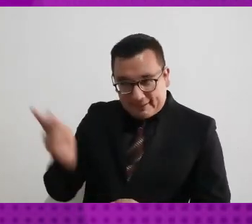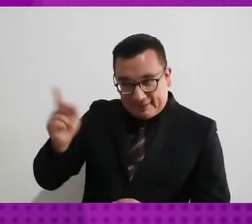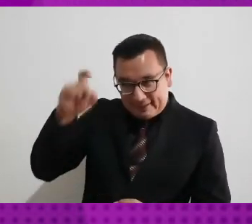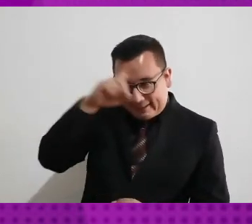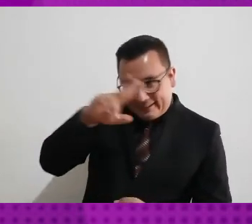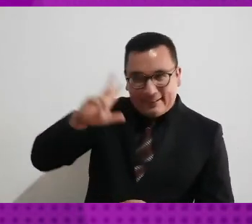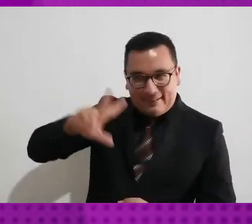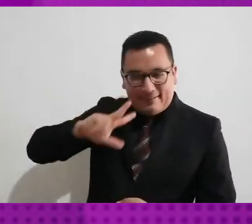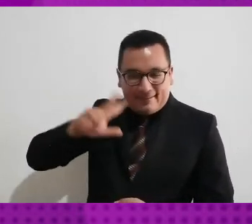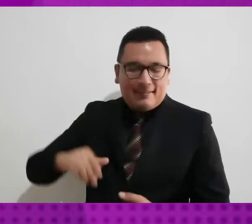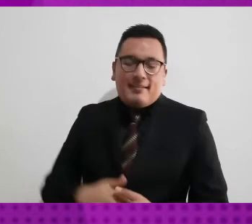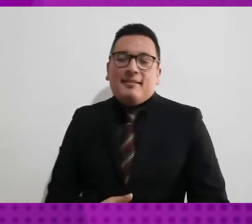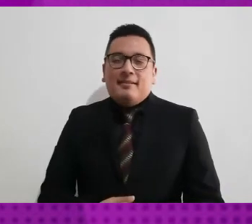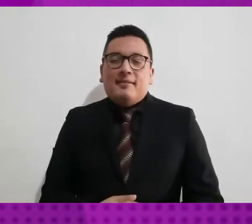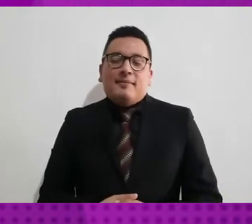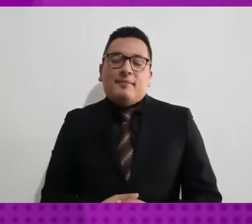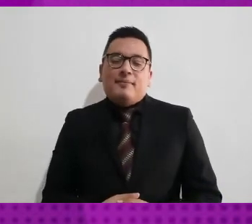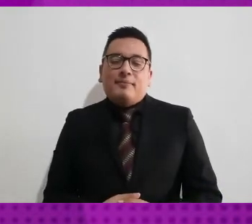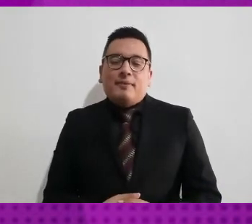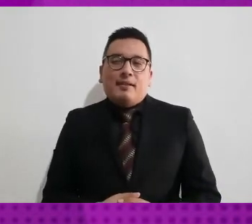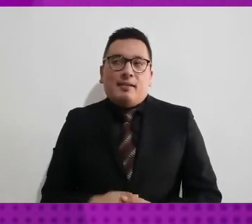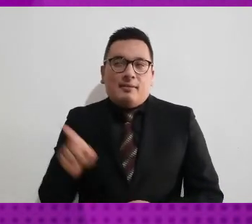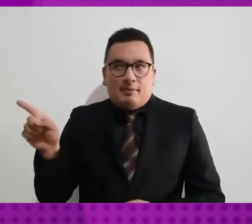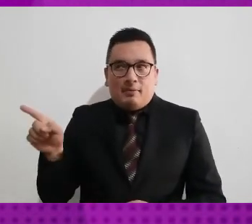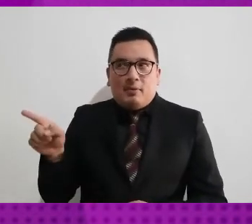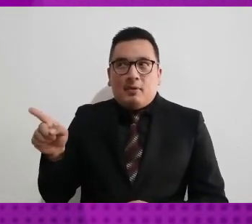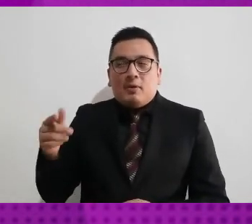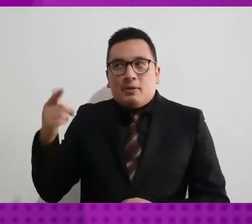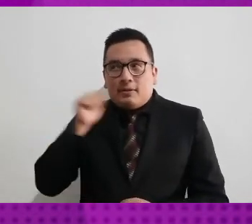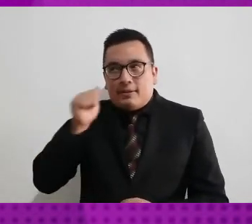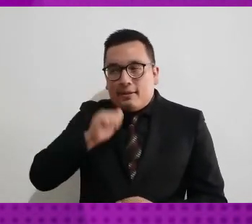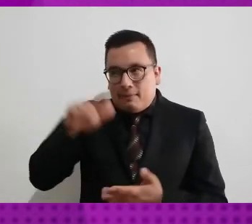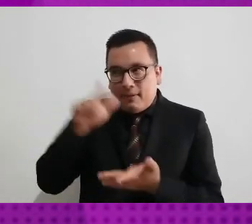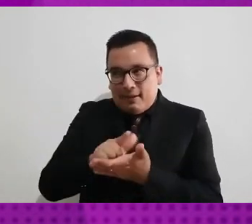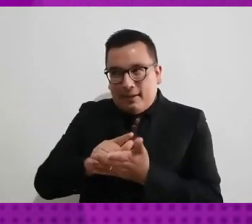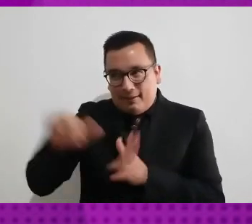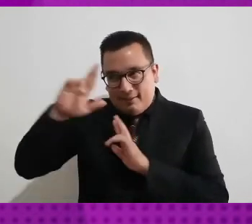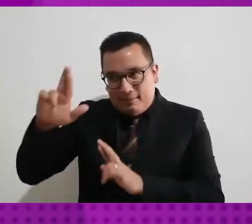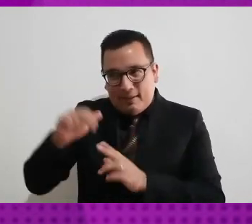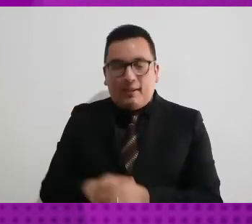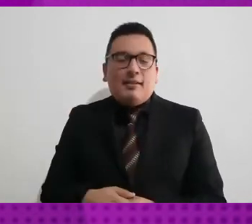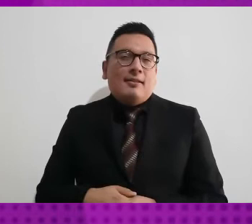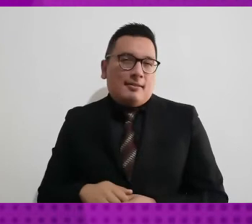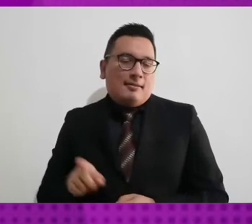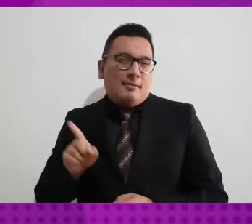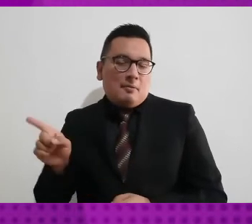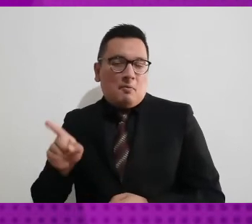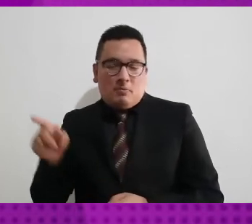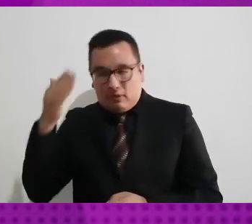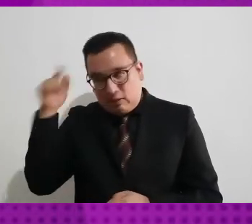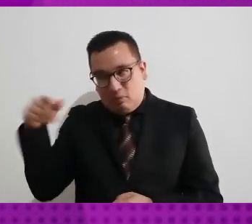los 65,000, te lo pregunto como constitucionalista, no como presidente del OPLE de